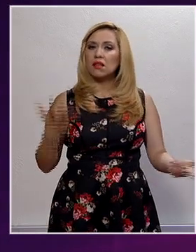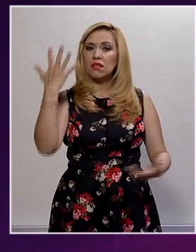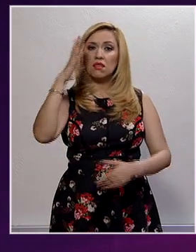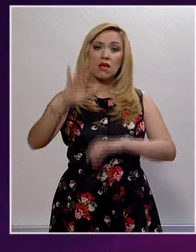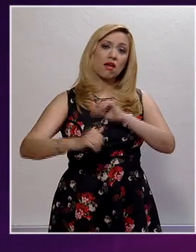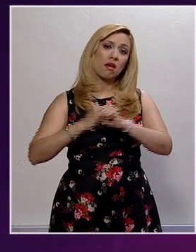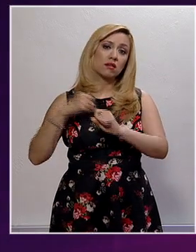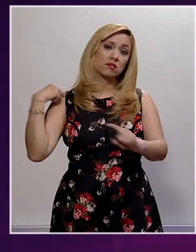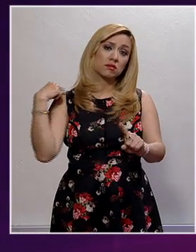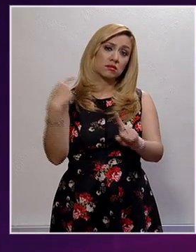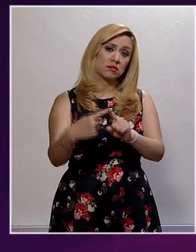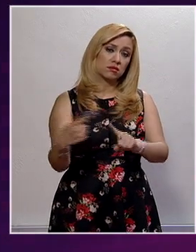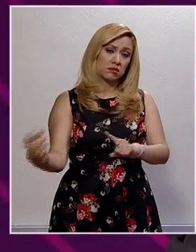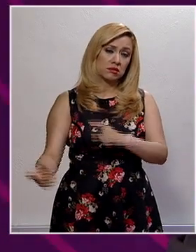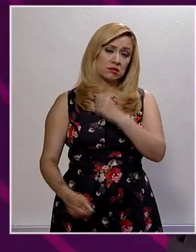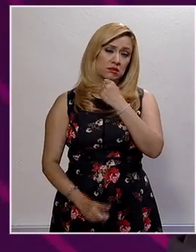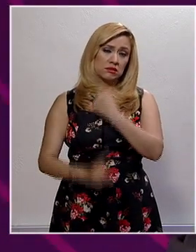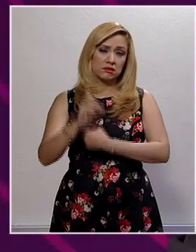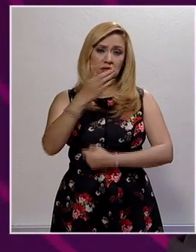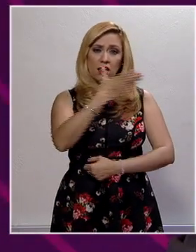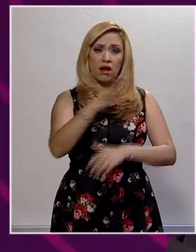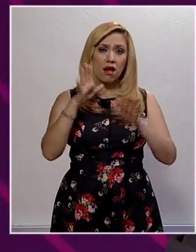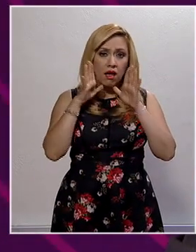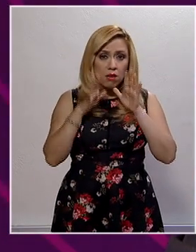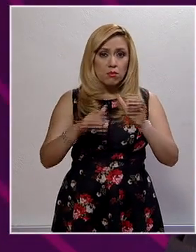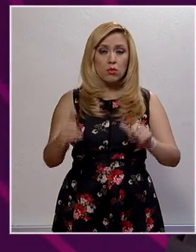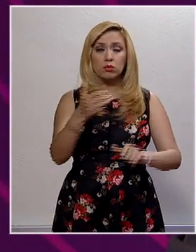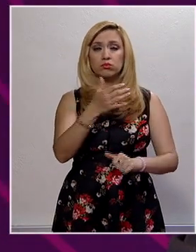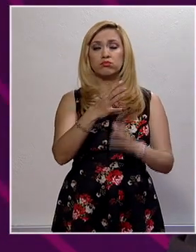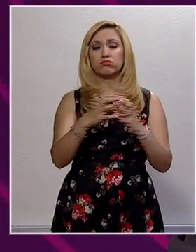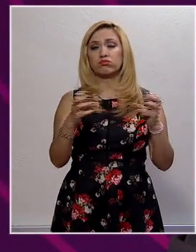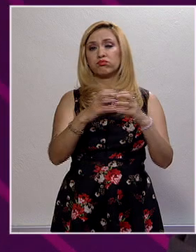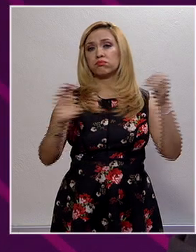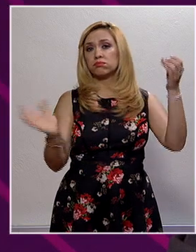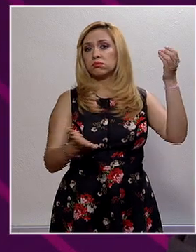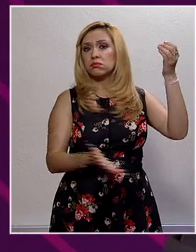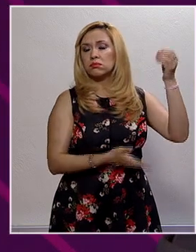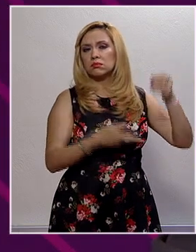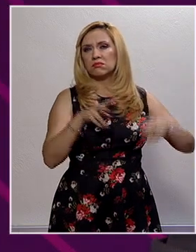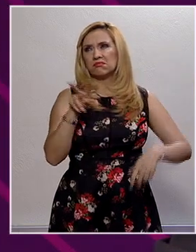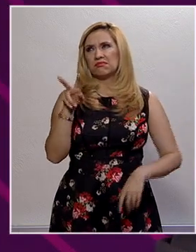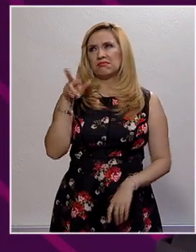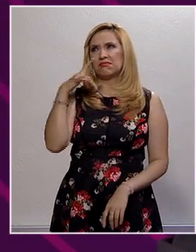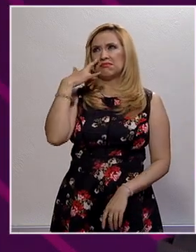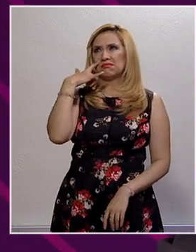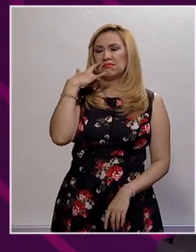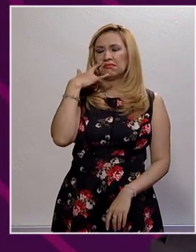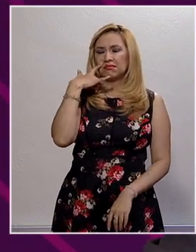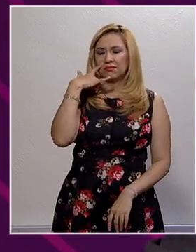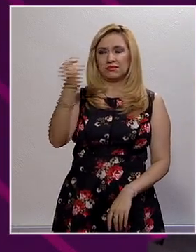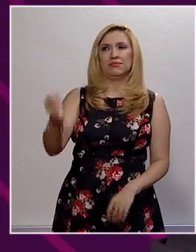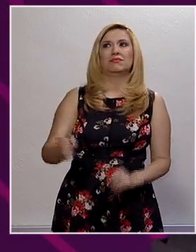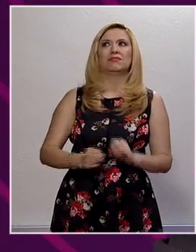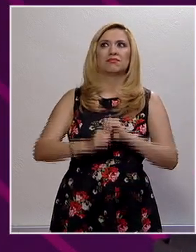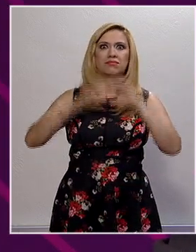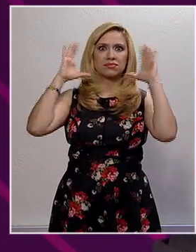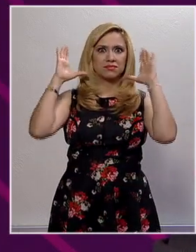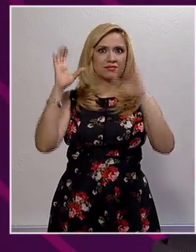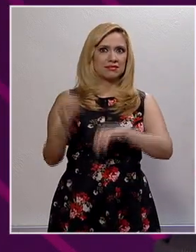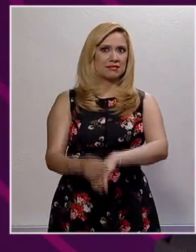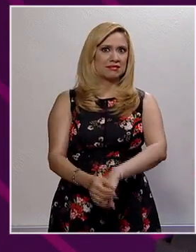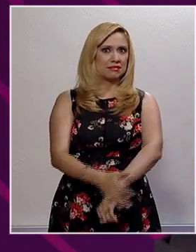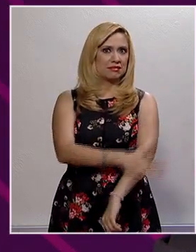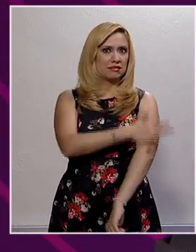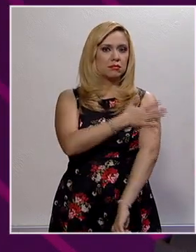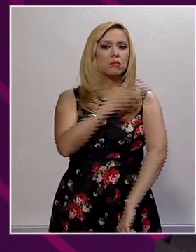años de campo algodonero, ¿no? Se ha criticado y se ha mencionado mucho que pues, esta sentencia fue paradigmática, pero a la vez pues hay